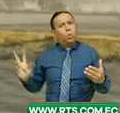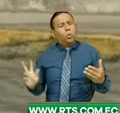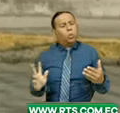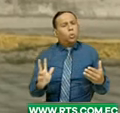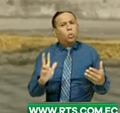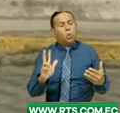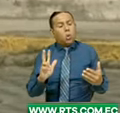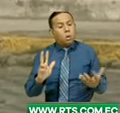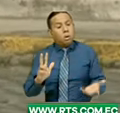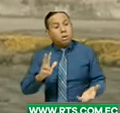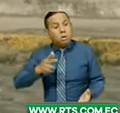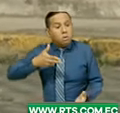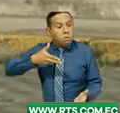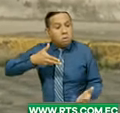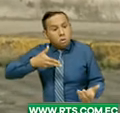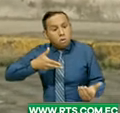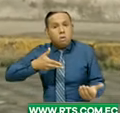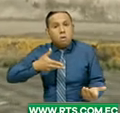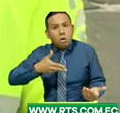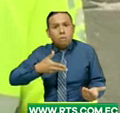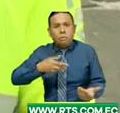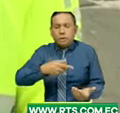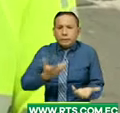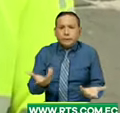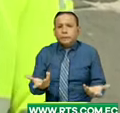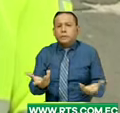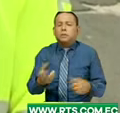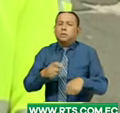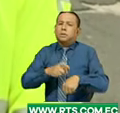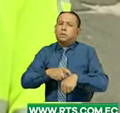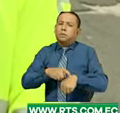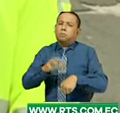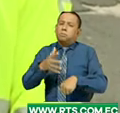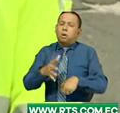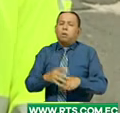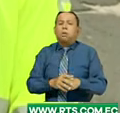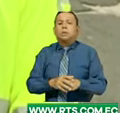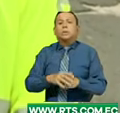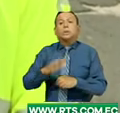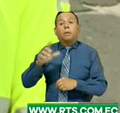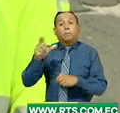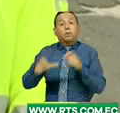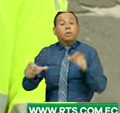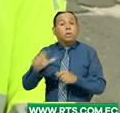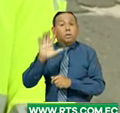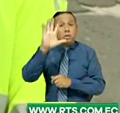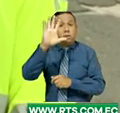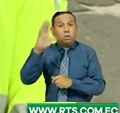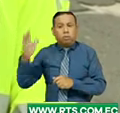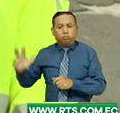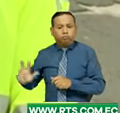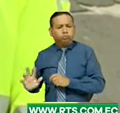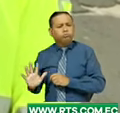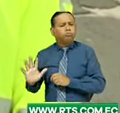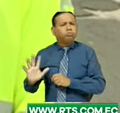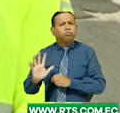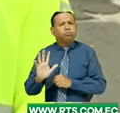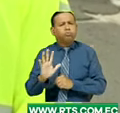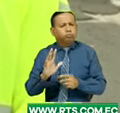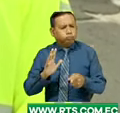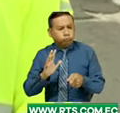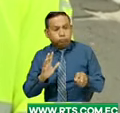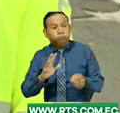de robarles sus pertenencias. Aproximadamente 5 personas que se bajan de un vehículo, quienes con el fin de sustraerles sus pertenencias,